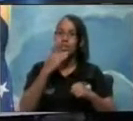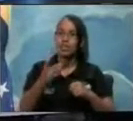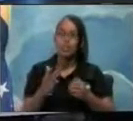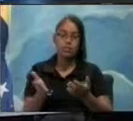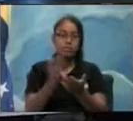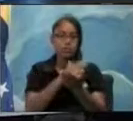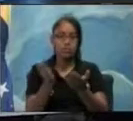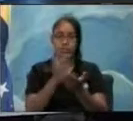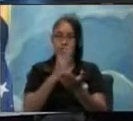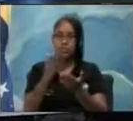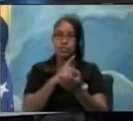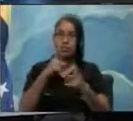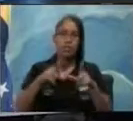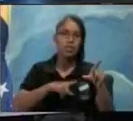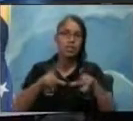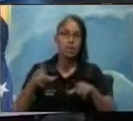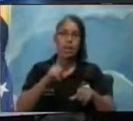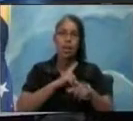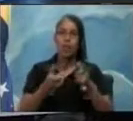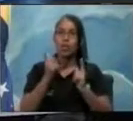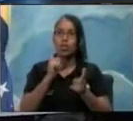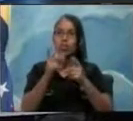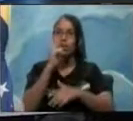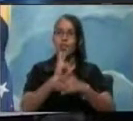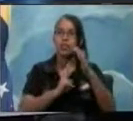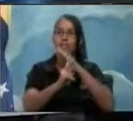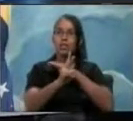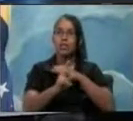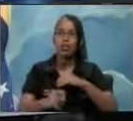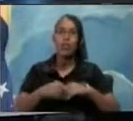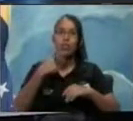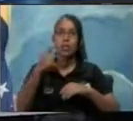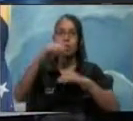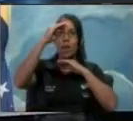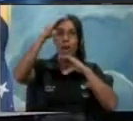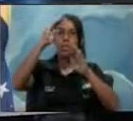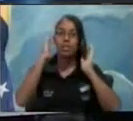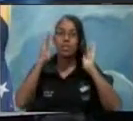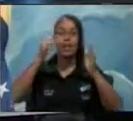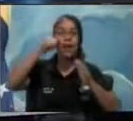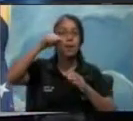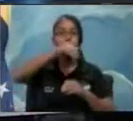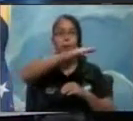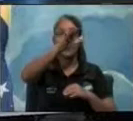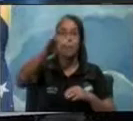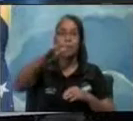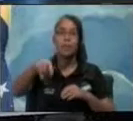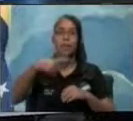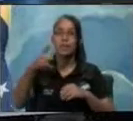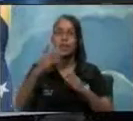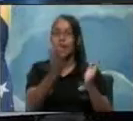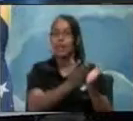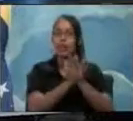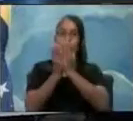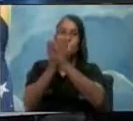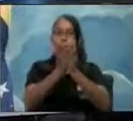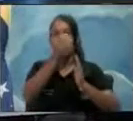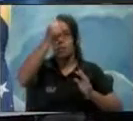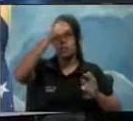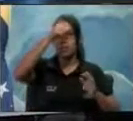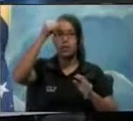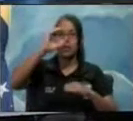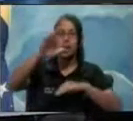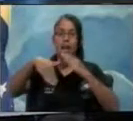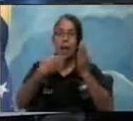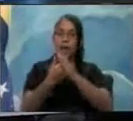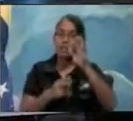estudio, terminar de cuadrar algunos versículos por allí, después atender al pueblo durante la escuela dominical hasta las 12.